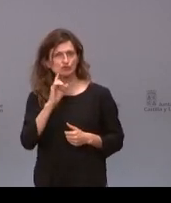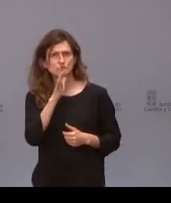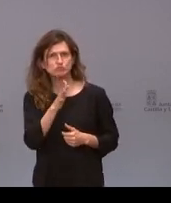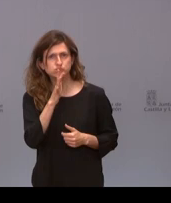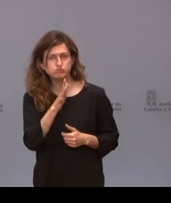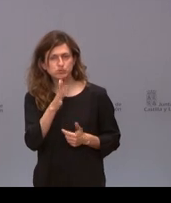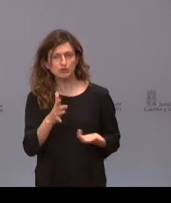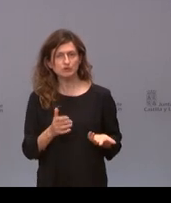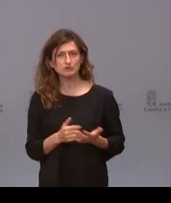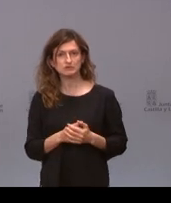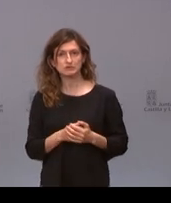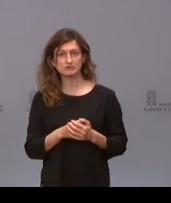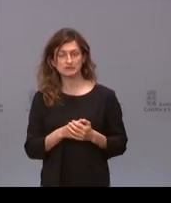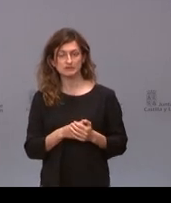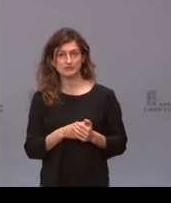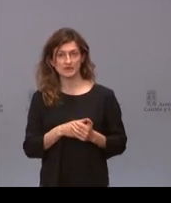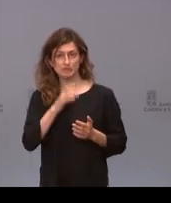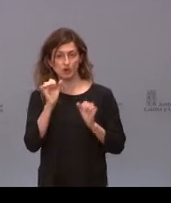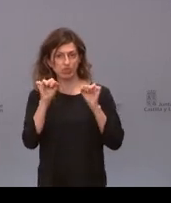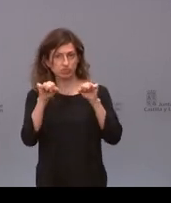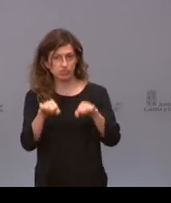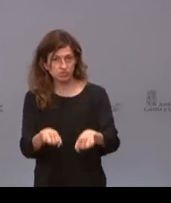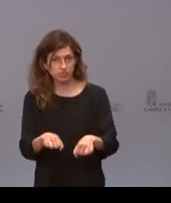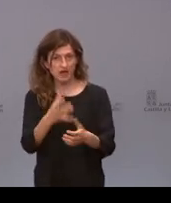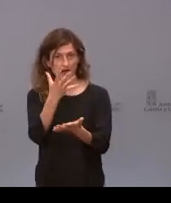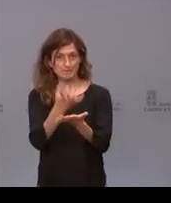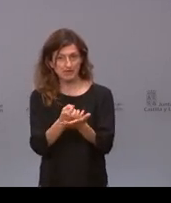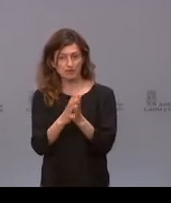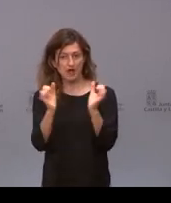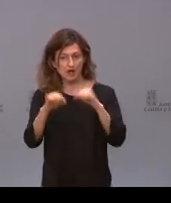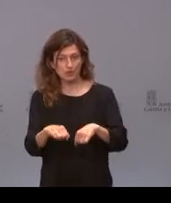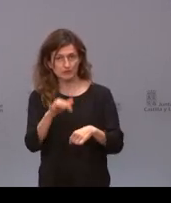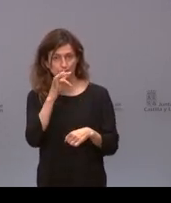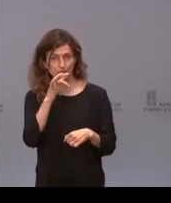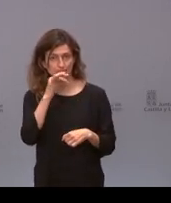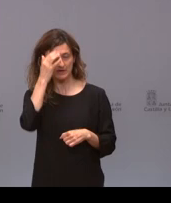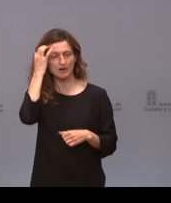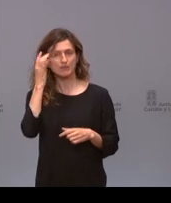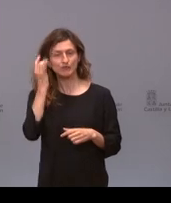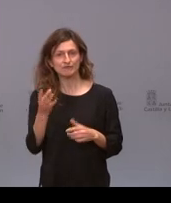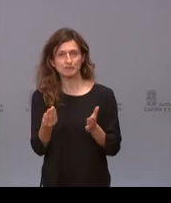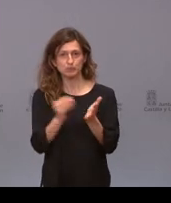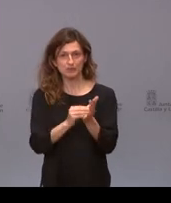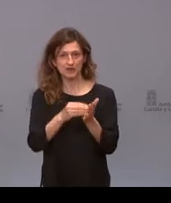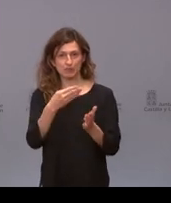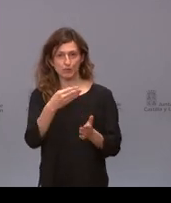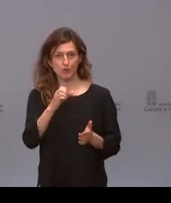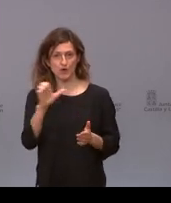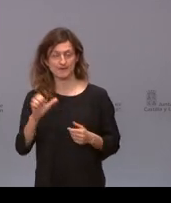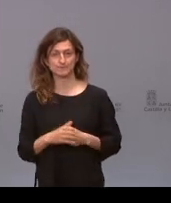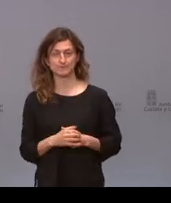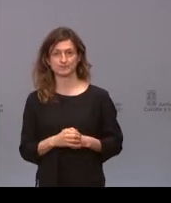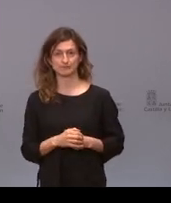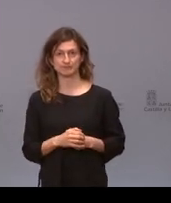bueno desde aparente retraso en ese en ese acuerdo que hoy se publica en el boletín y después querría preguntar